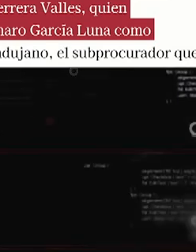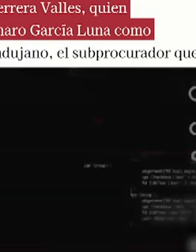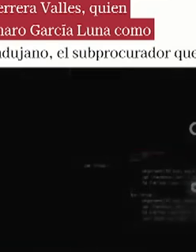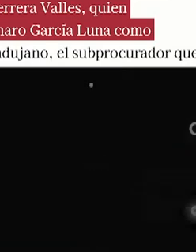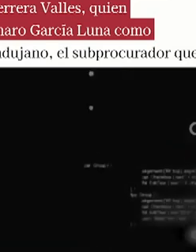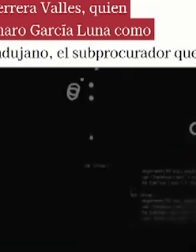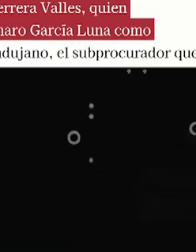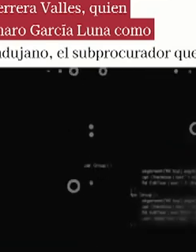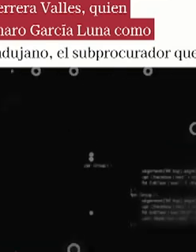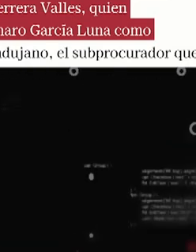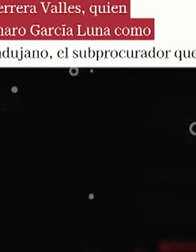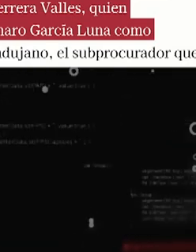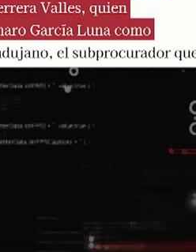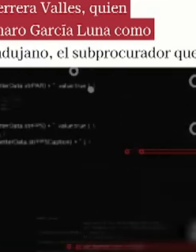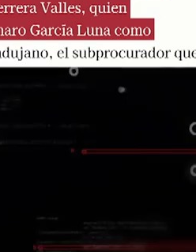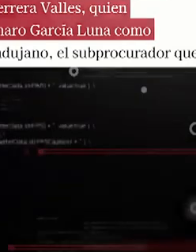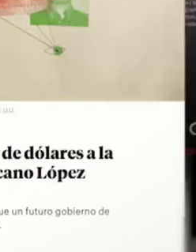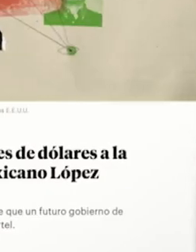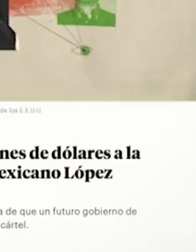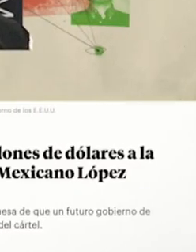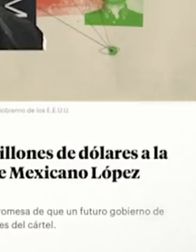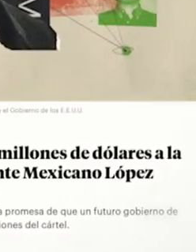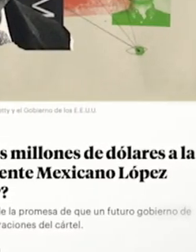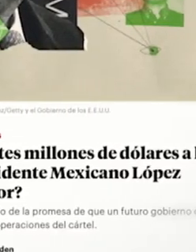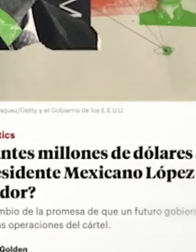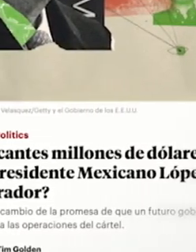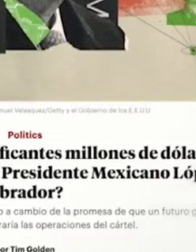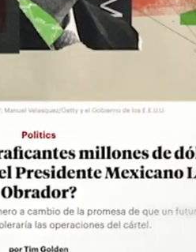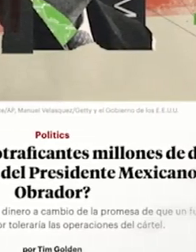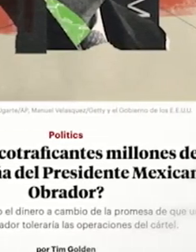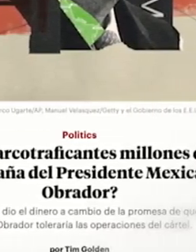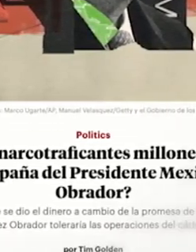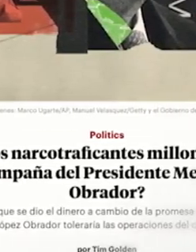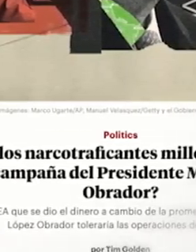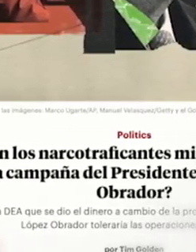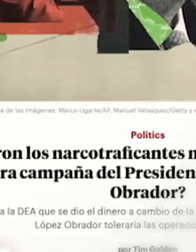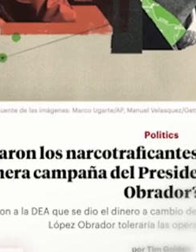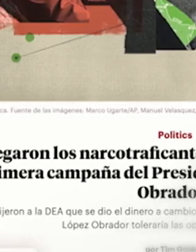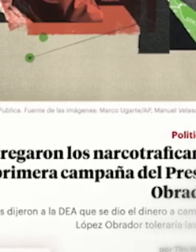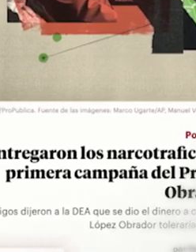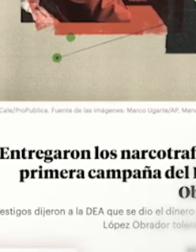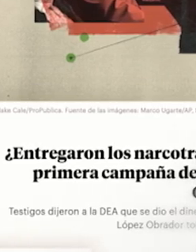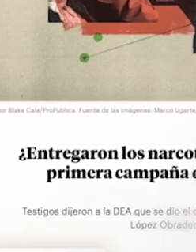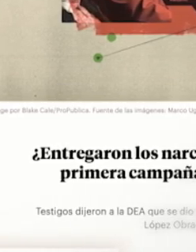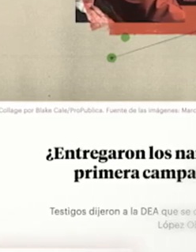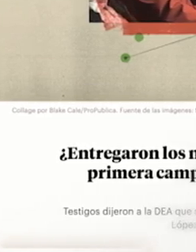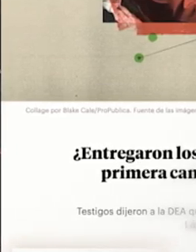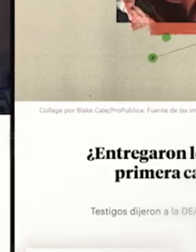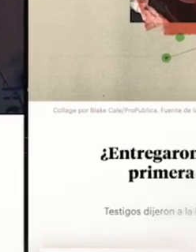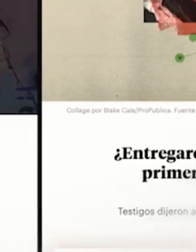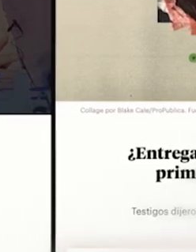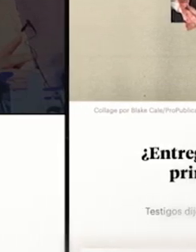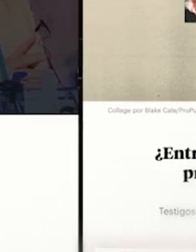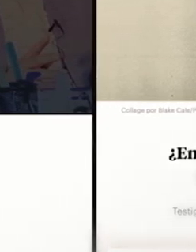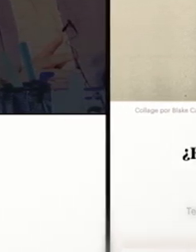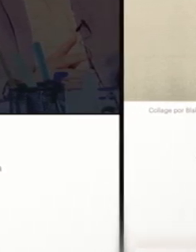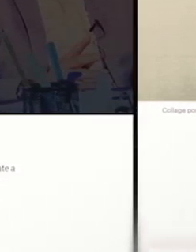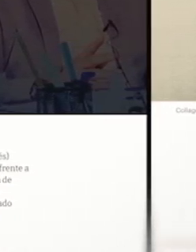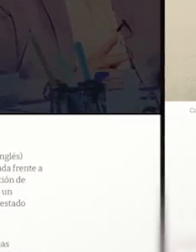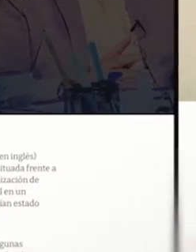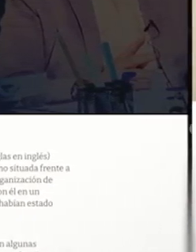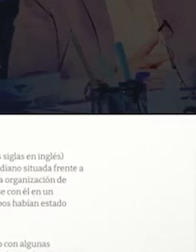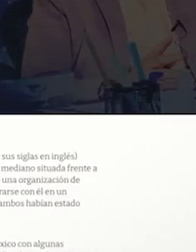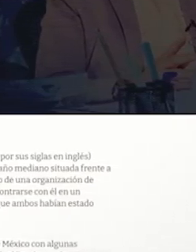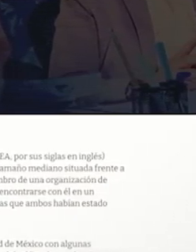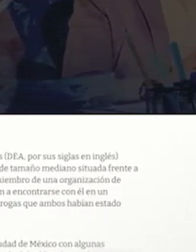año, no se utilizó a Jennifer para denunciar al entonces político López Obrador, ni se habló de esa investigación en